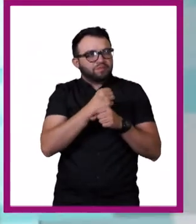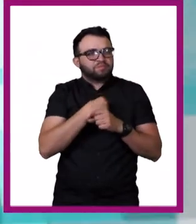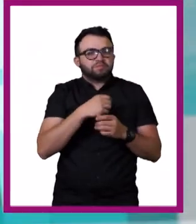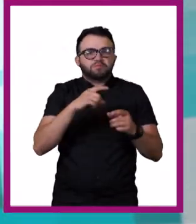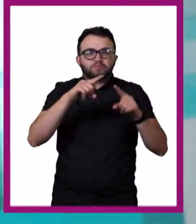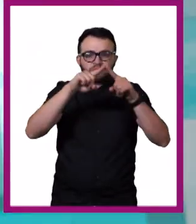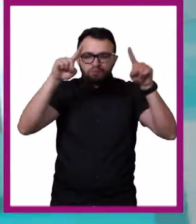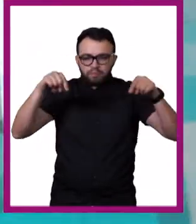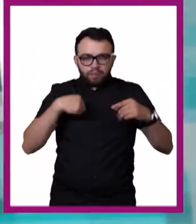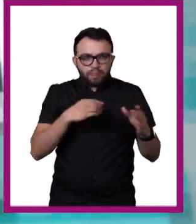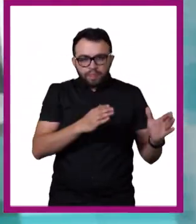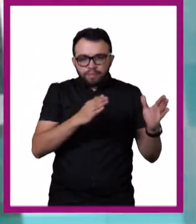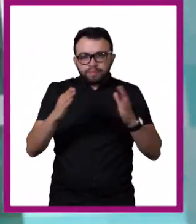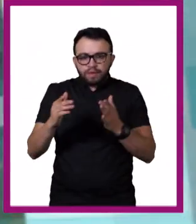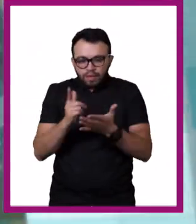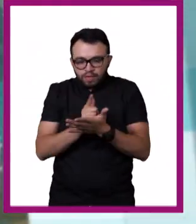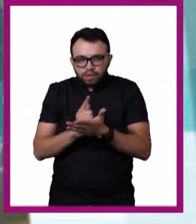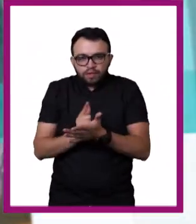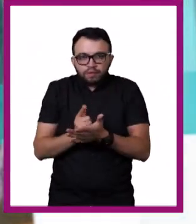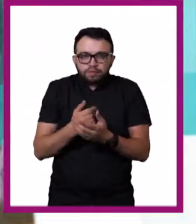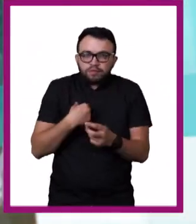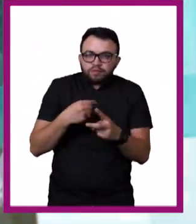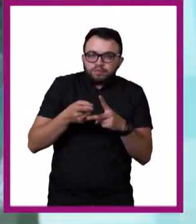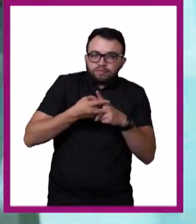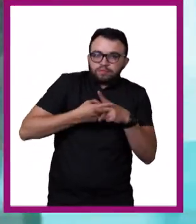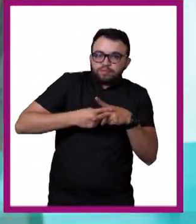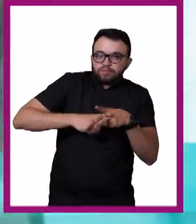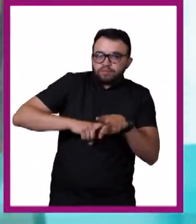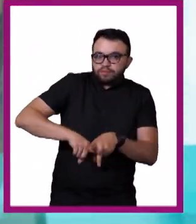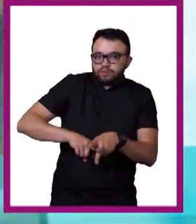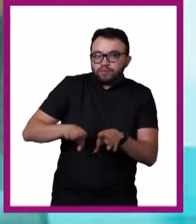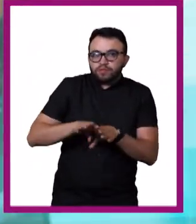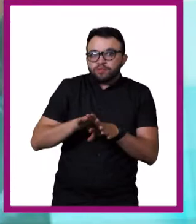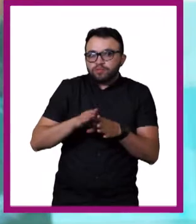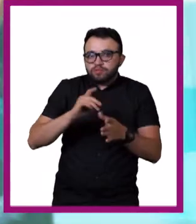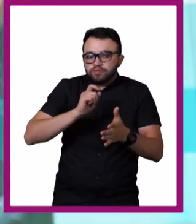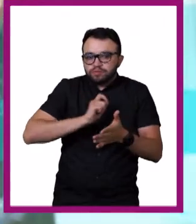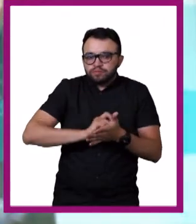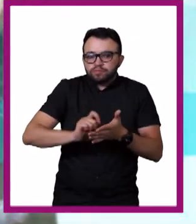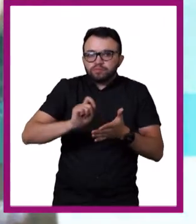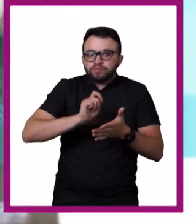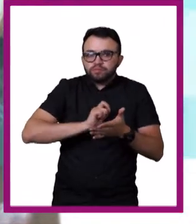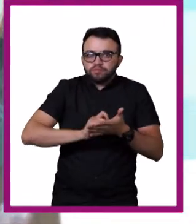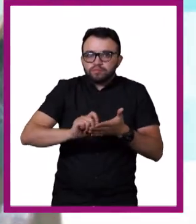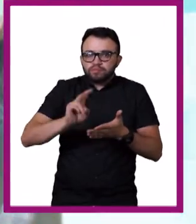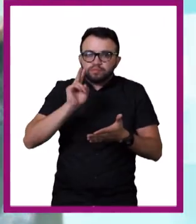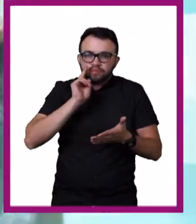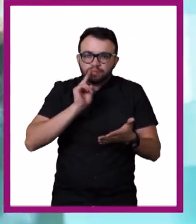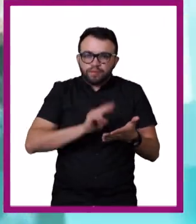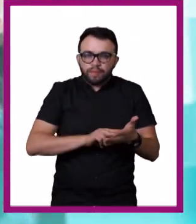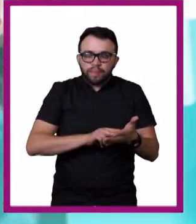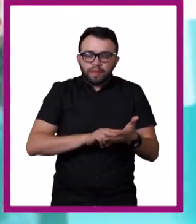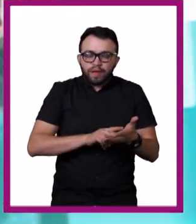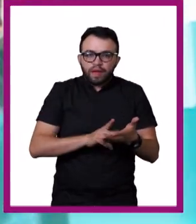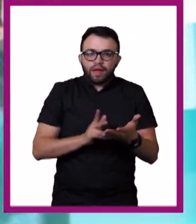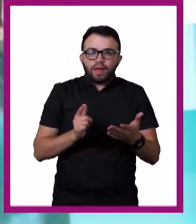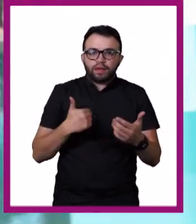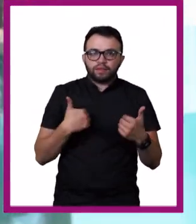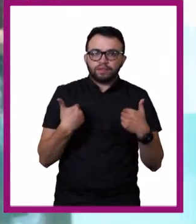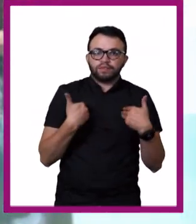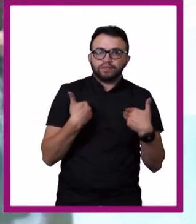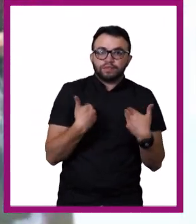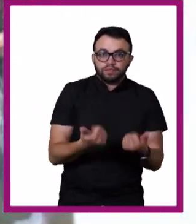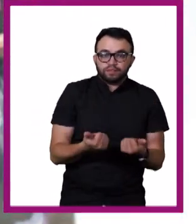tomé este cuadro y empecé a trabajar con él en un pequeño formato. Y en ese momento me di cuenta que era